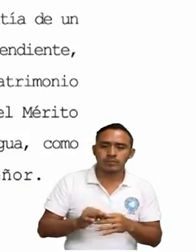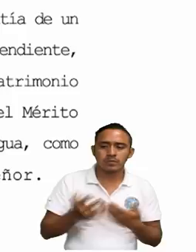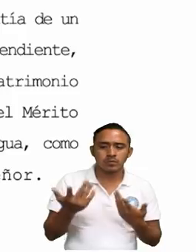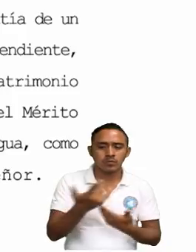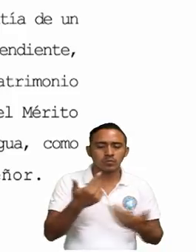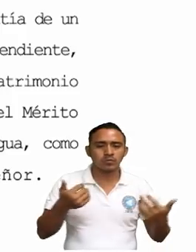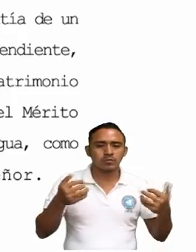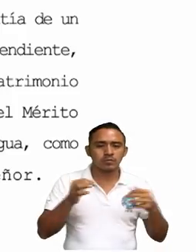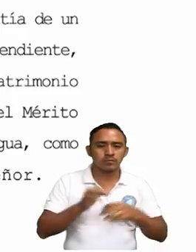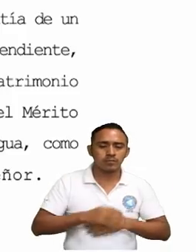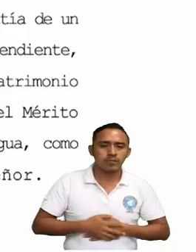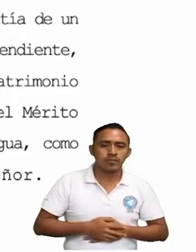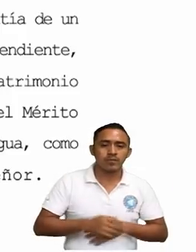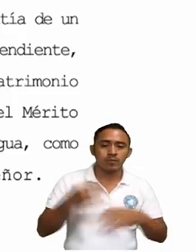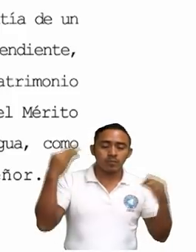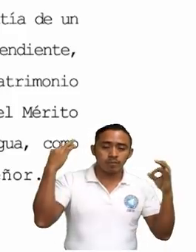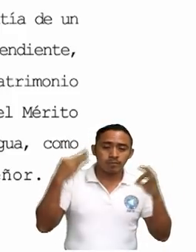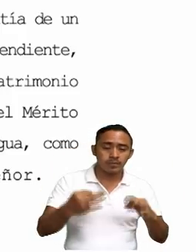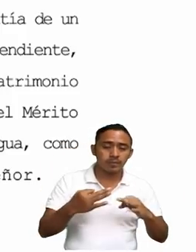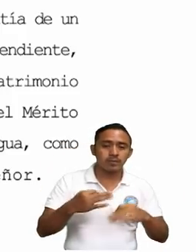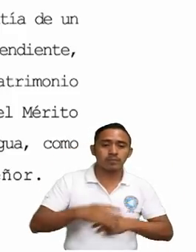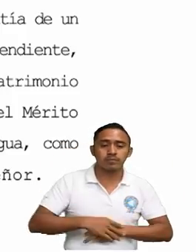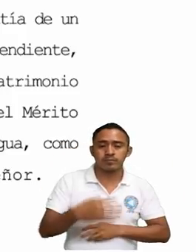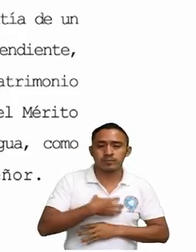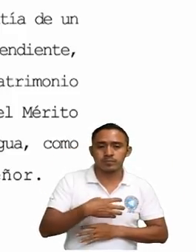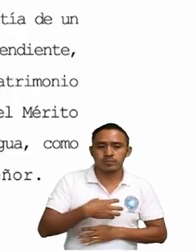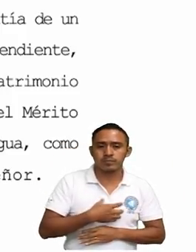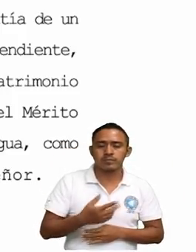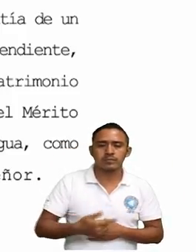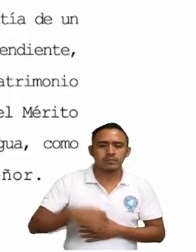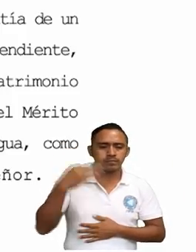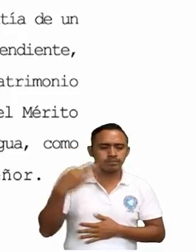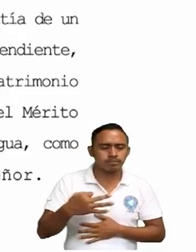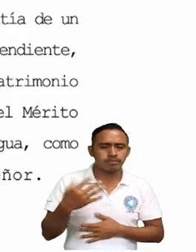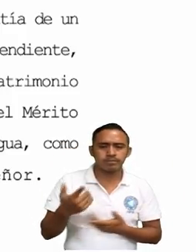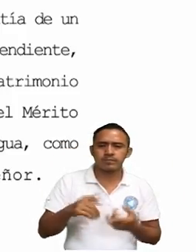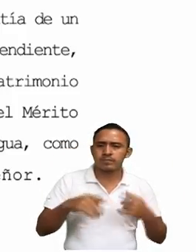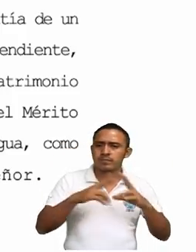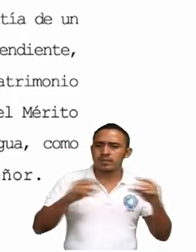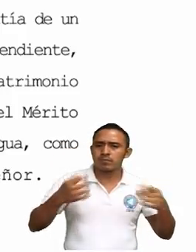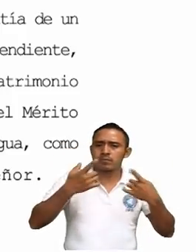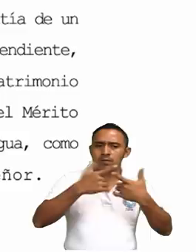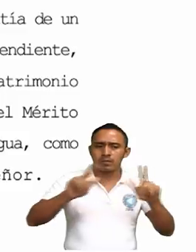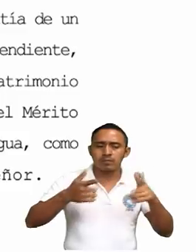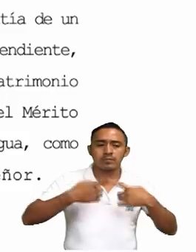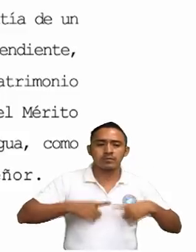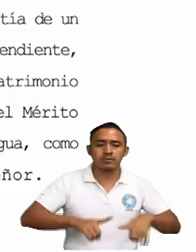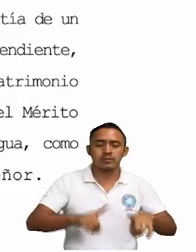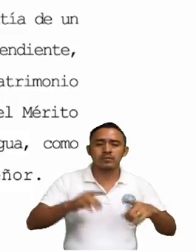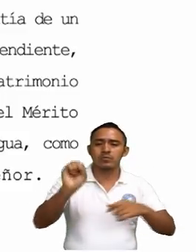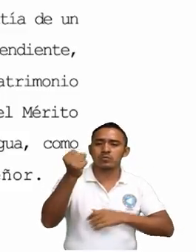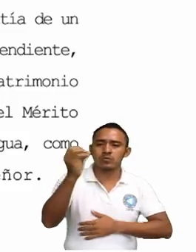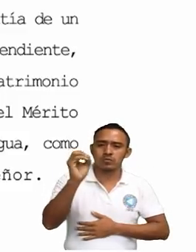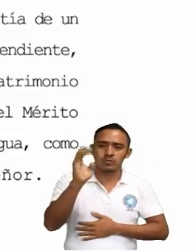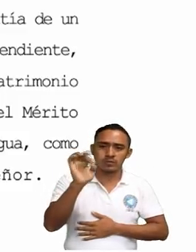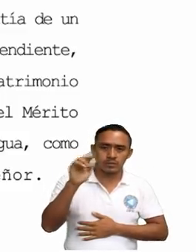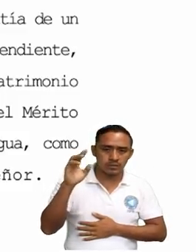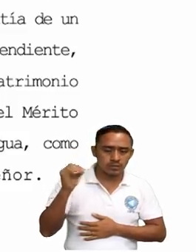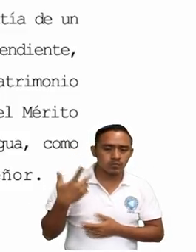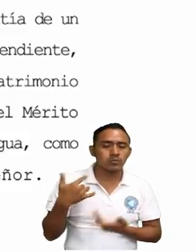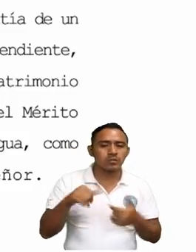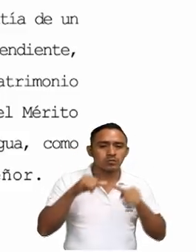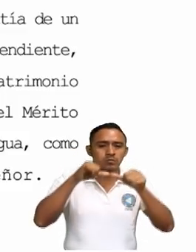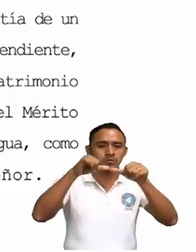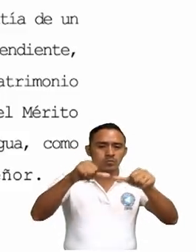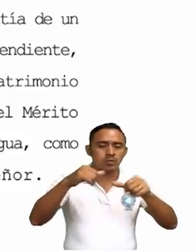y todos, desde la garantía del país que es libre, digno, soberano, independiente, seguro y que va adelante